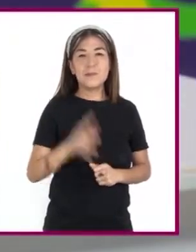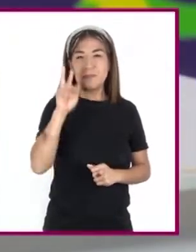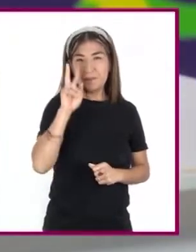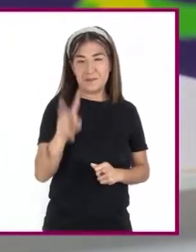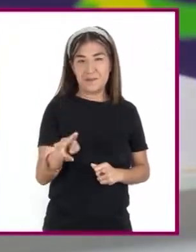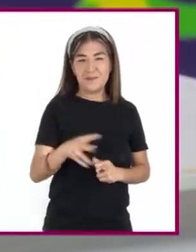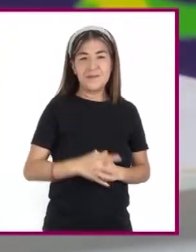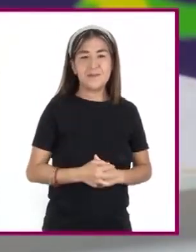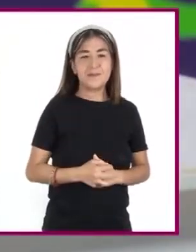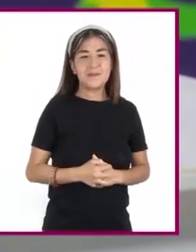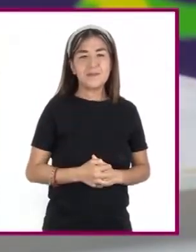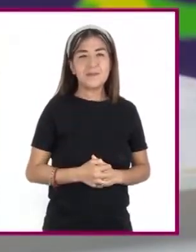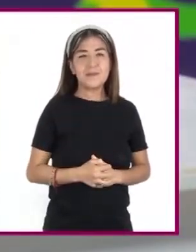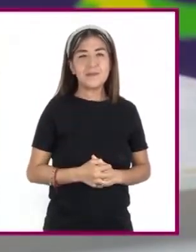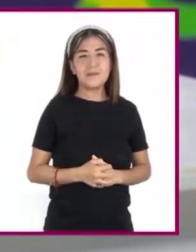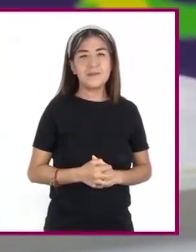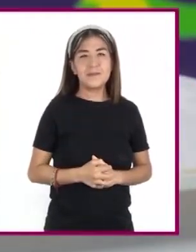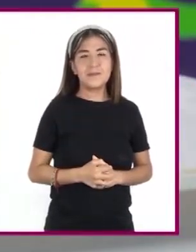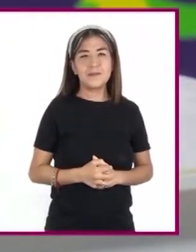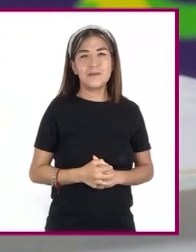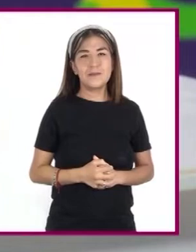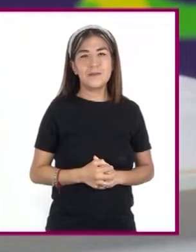Observen.